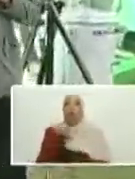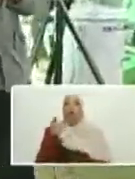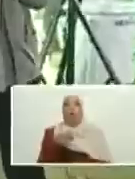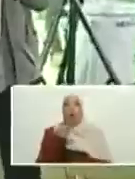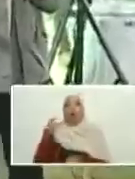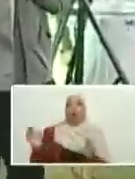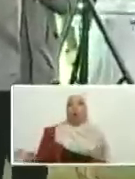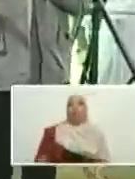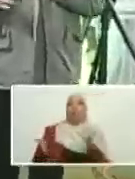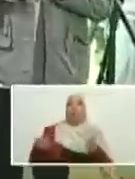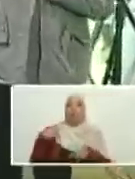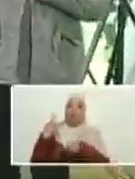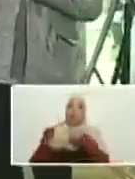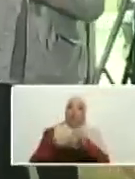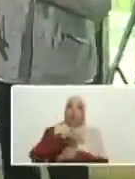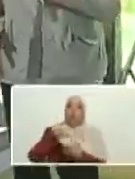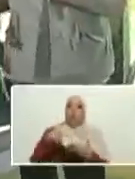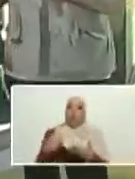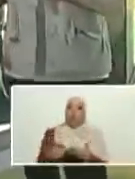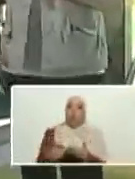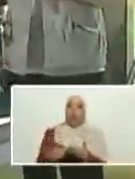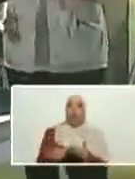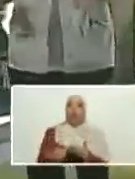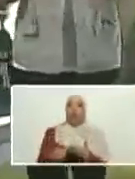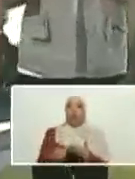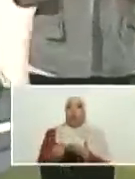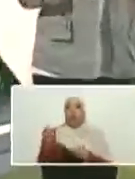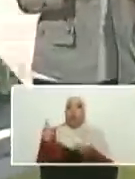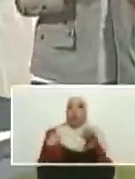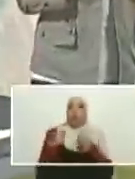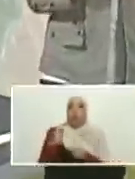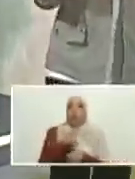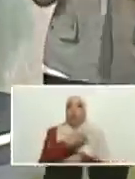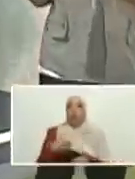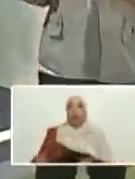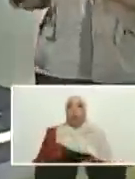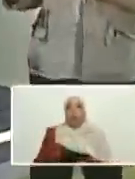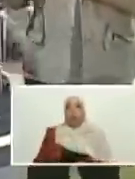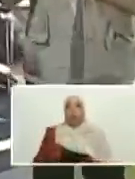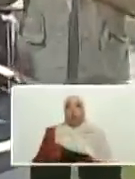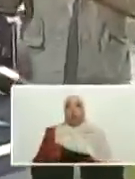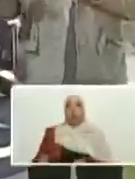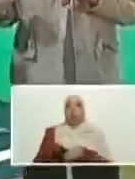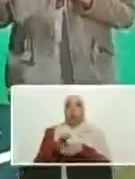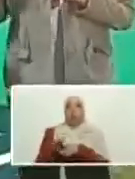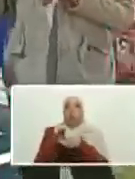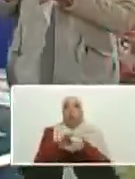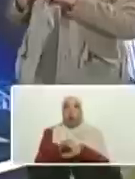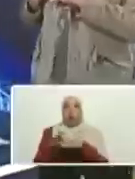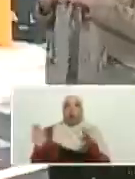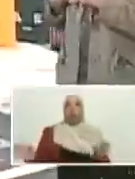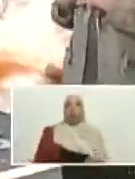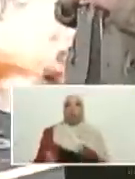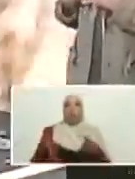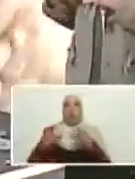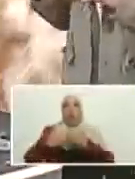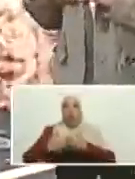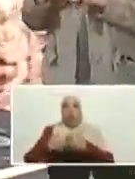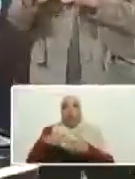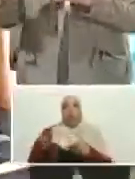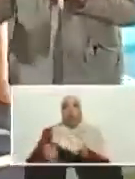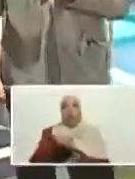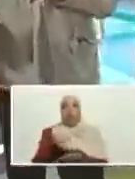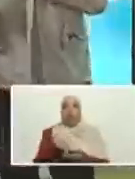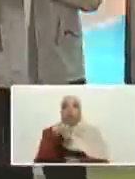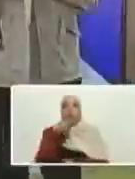impulso a la producción nacional a través, usted se ha convertido en un presidente protector e impulsor de la industria nacional.